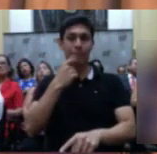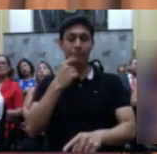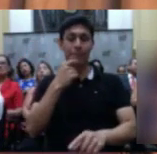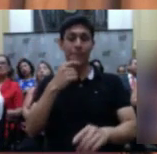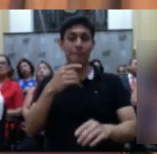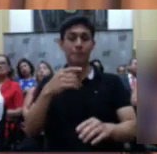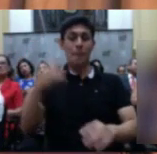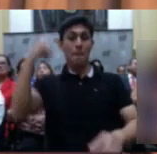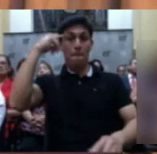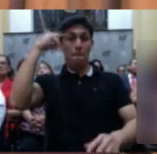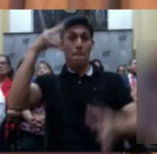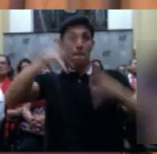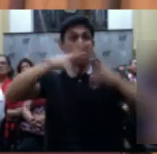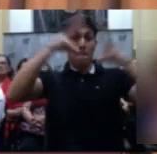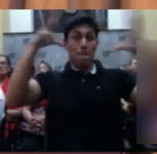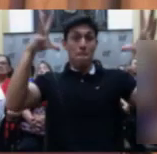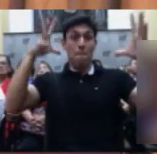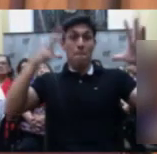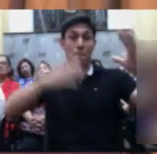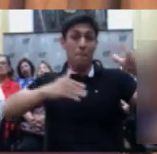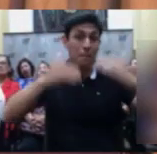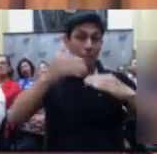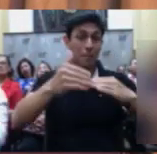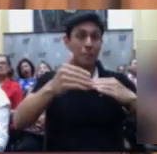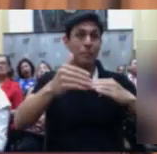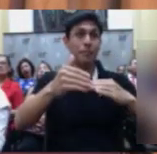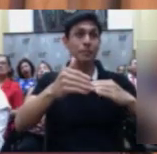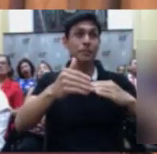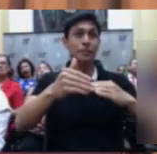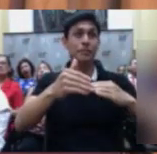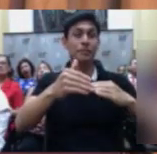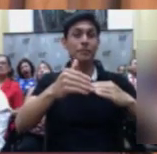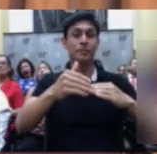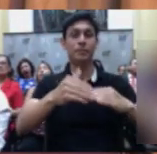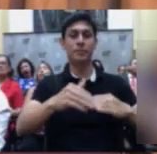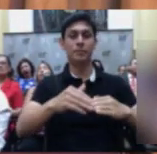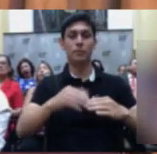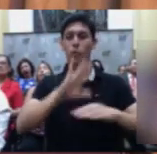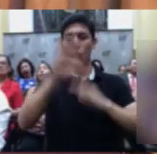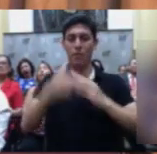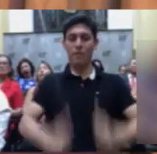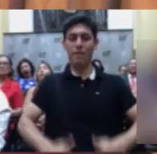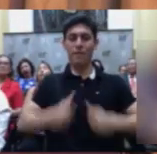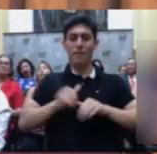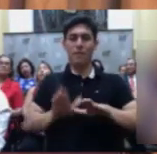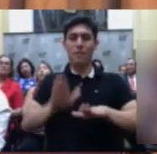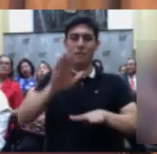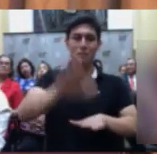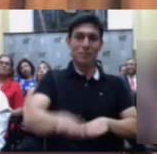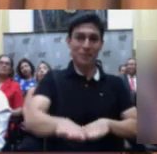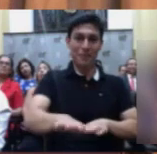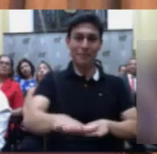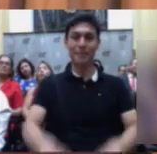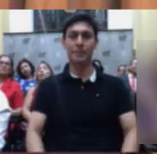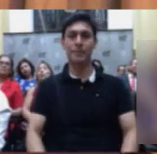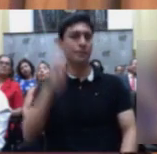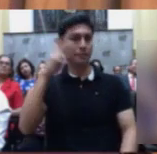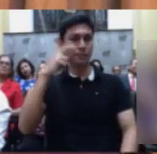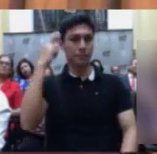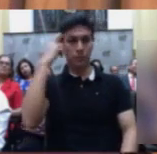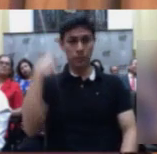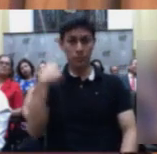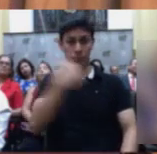paso, se pasará toda su vida en un solo pie. Por ello, nosotros hemos venido no